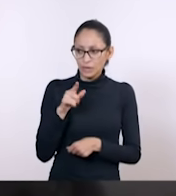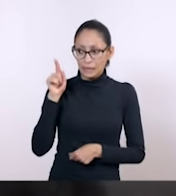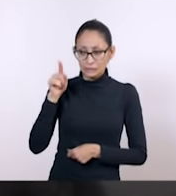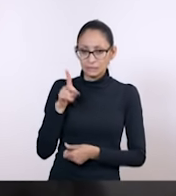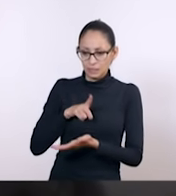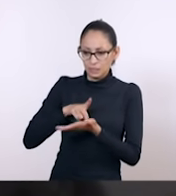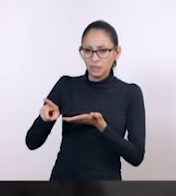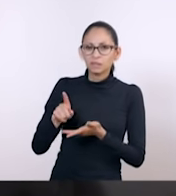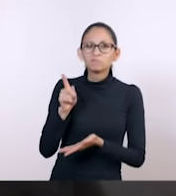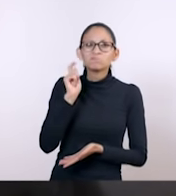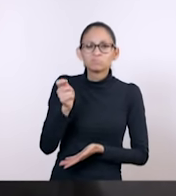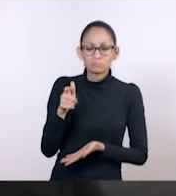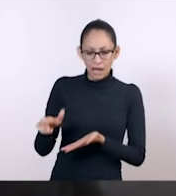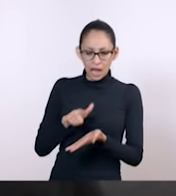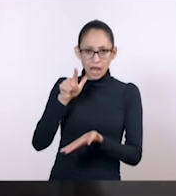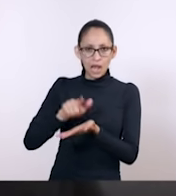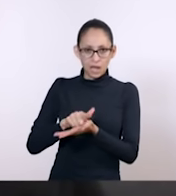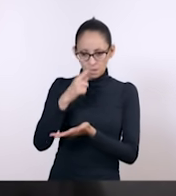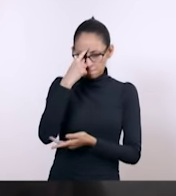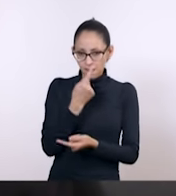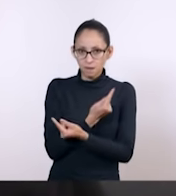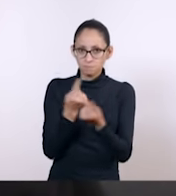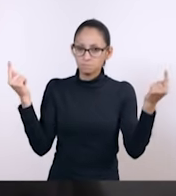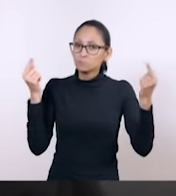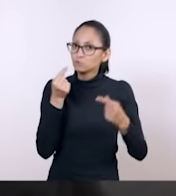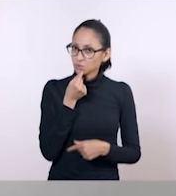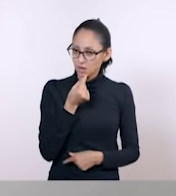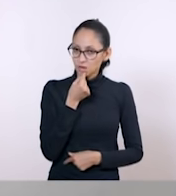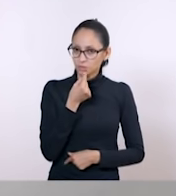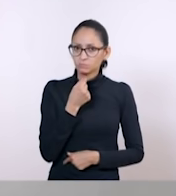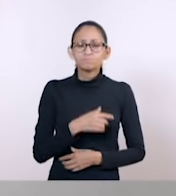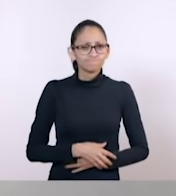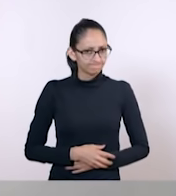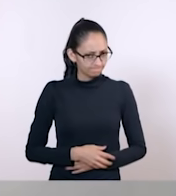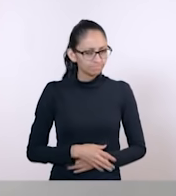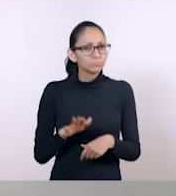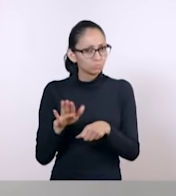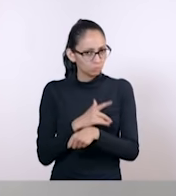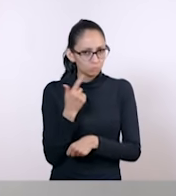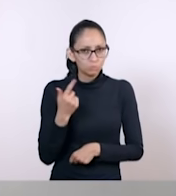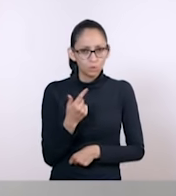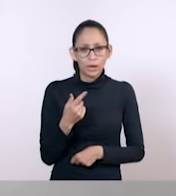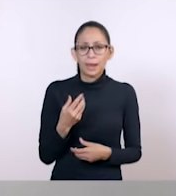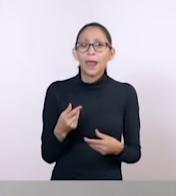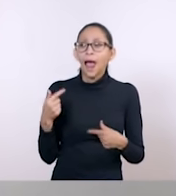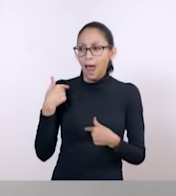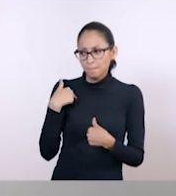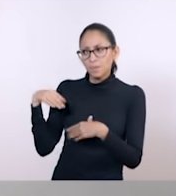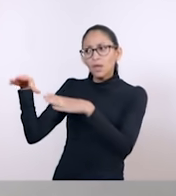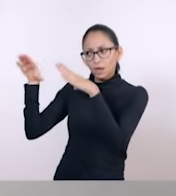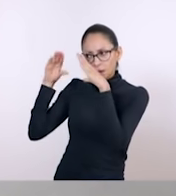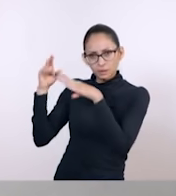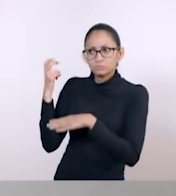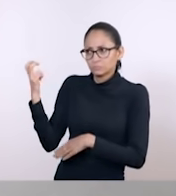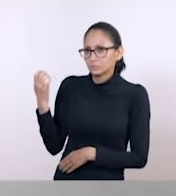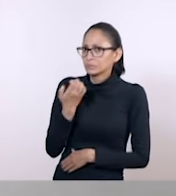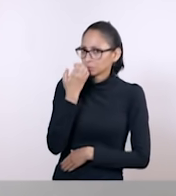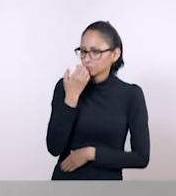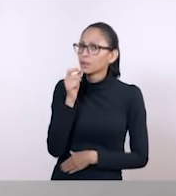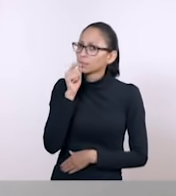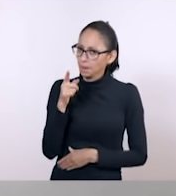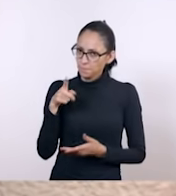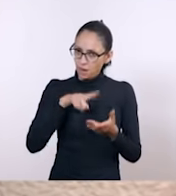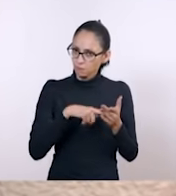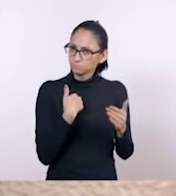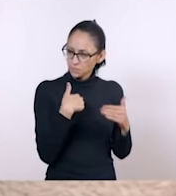leyes para nosotros los niños. Sí, ¿por qué? Porque a lo han enseñado en mi escuela y en